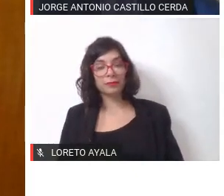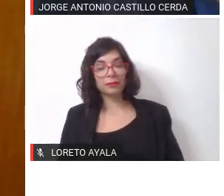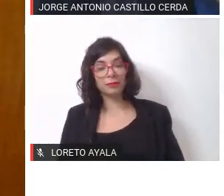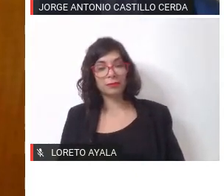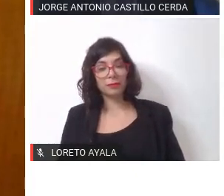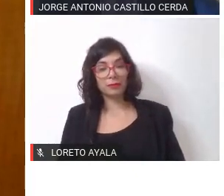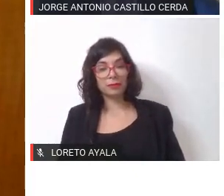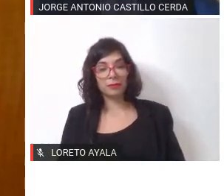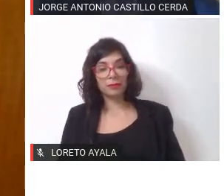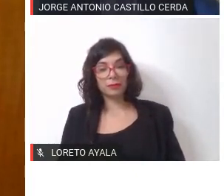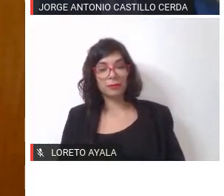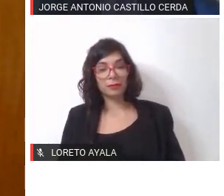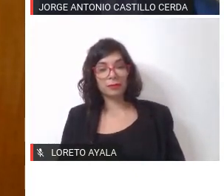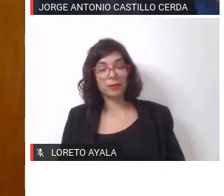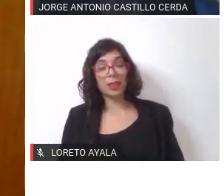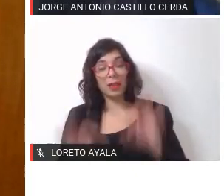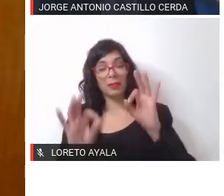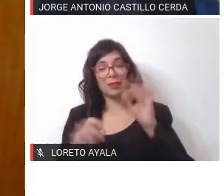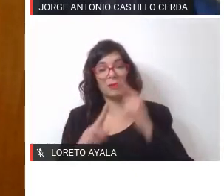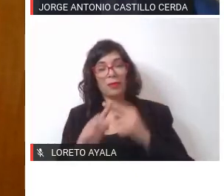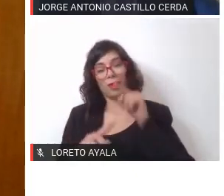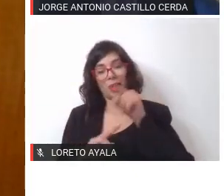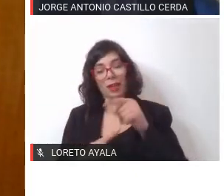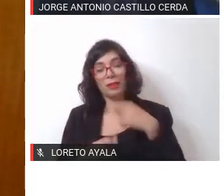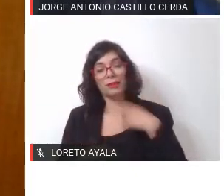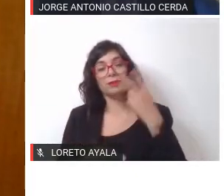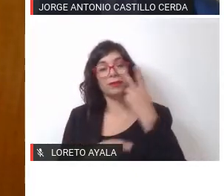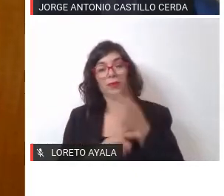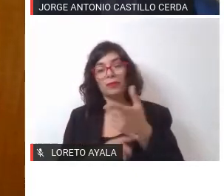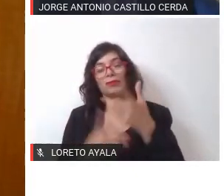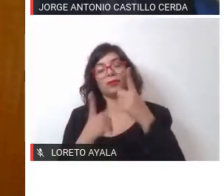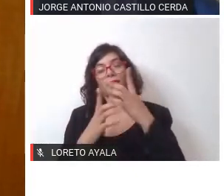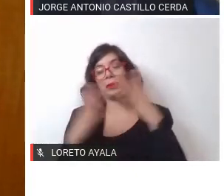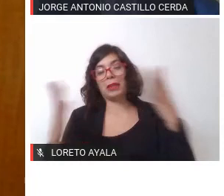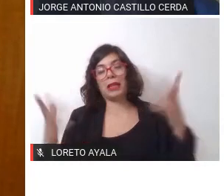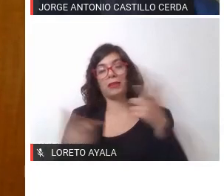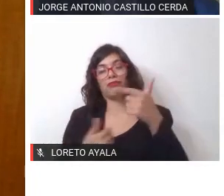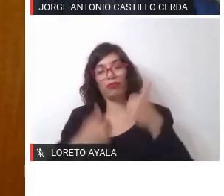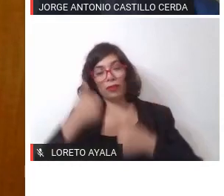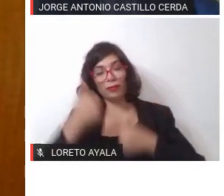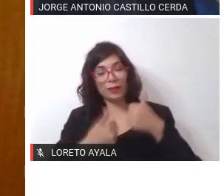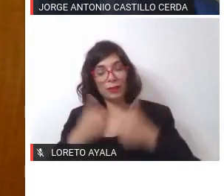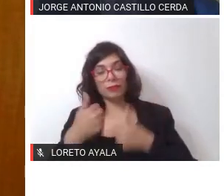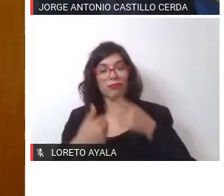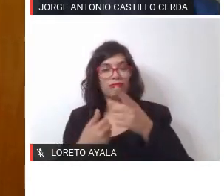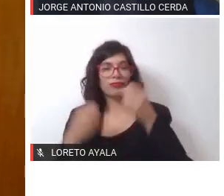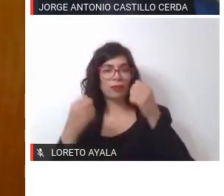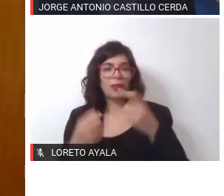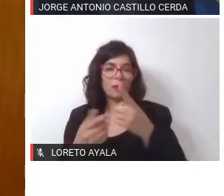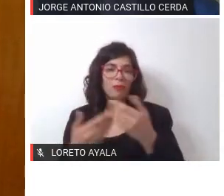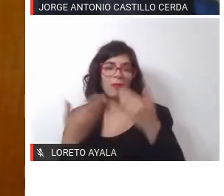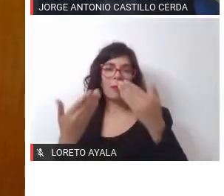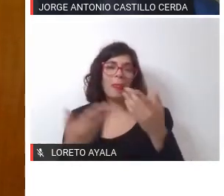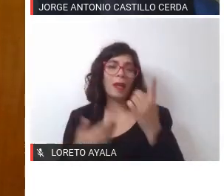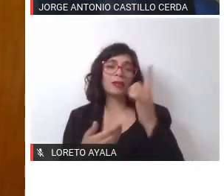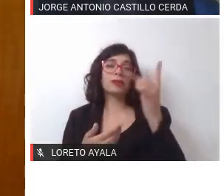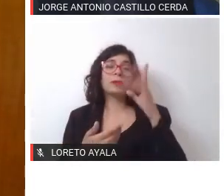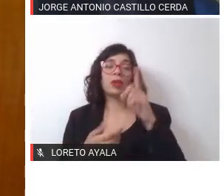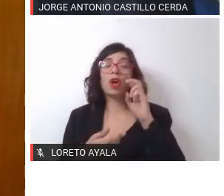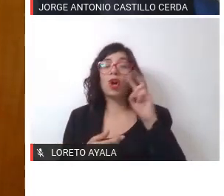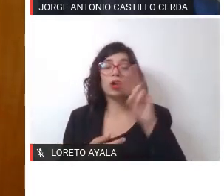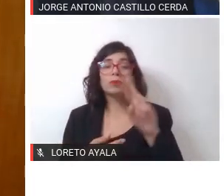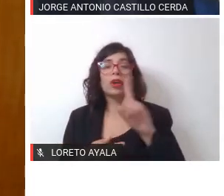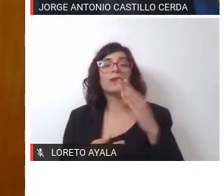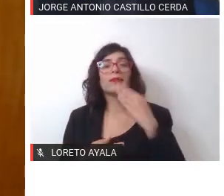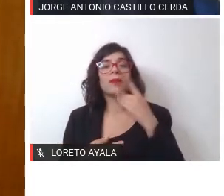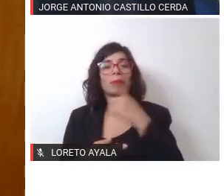precisamente por eso, o sea, un tremendo profesional que puede entregar no solo conocimiento, sino que también afecto,